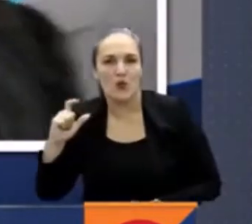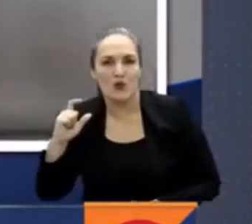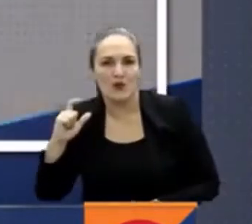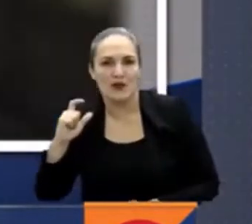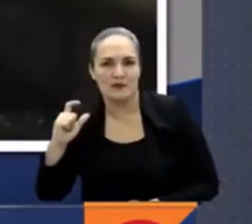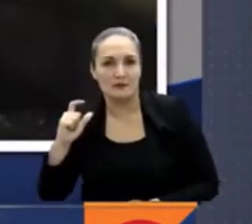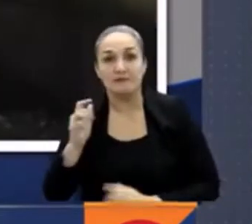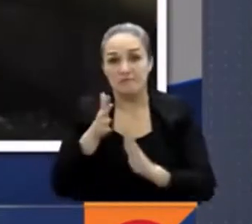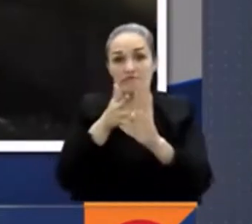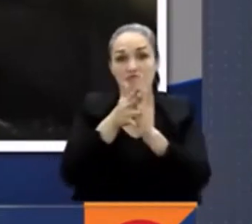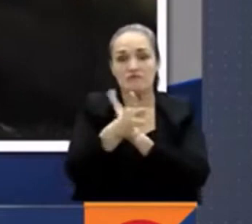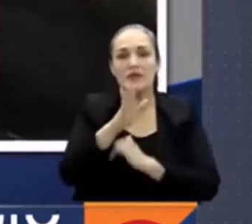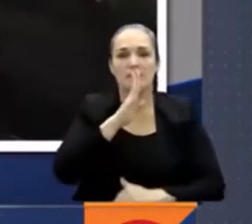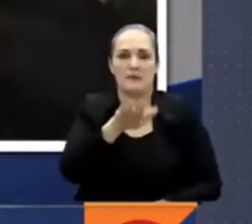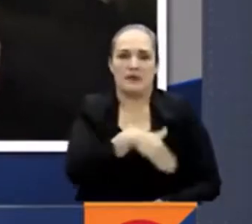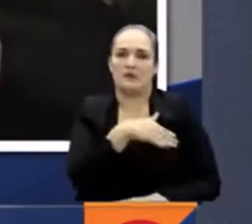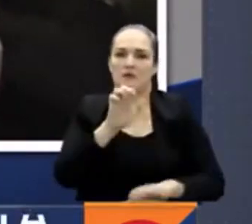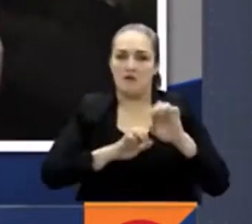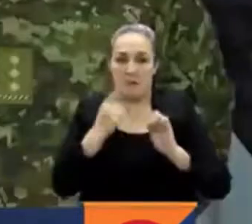dio a conocer el ministro de Defensa.